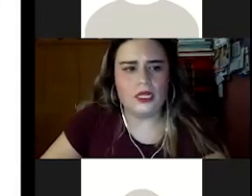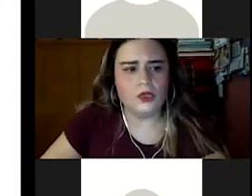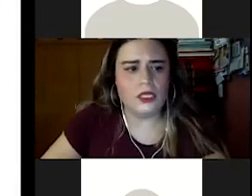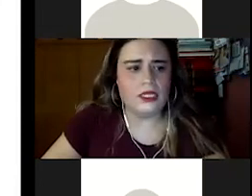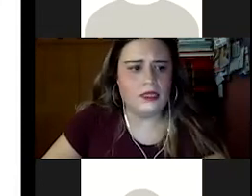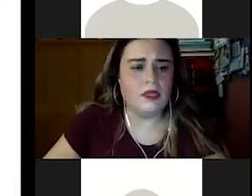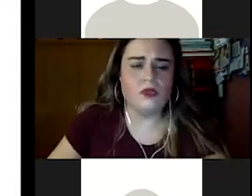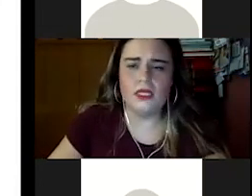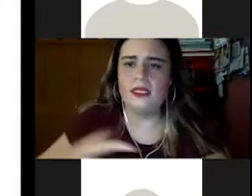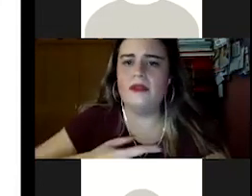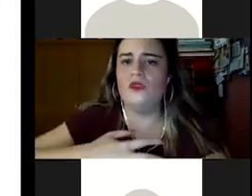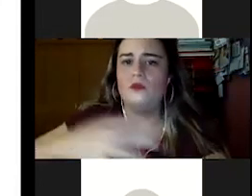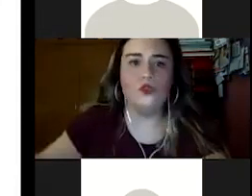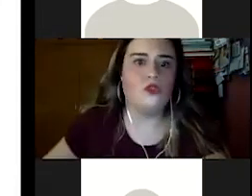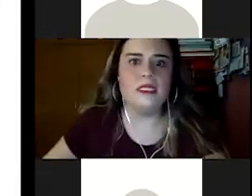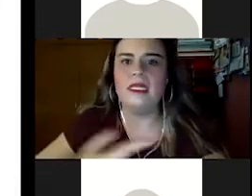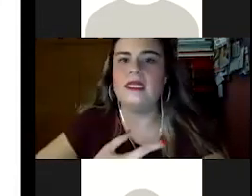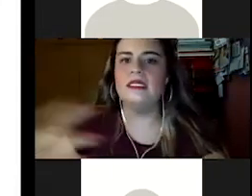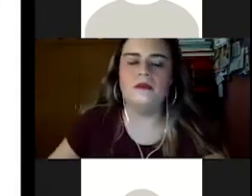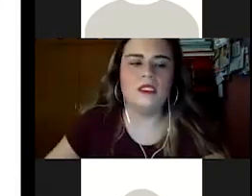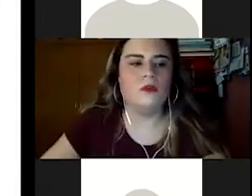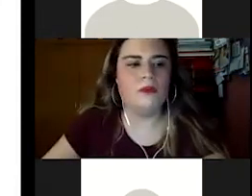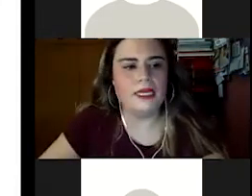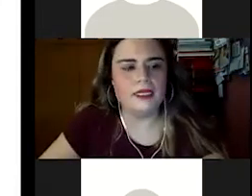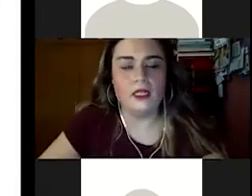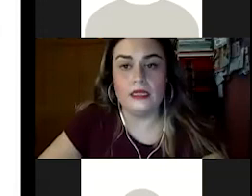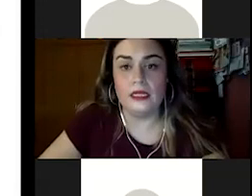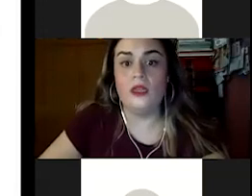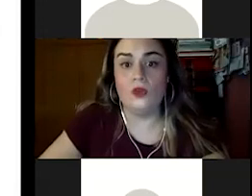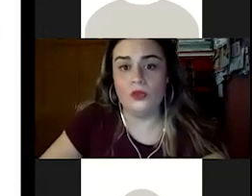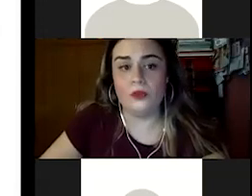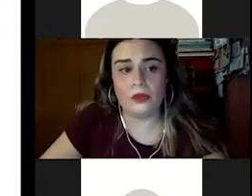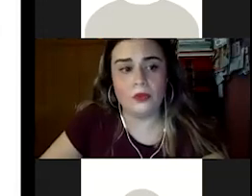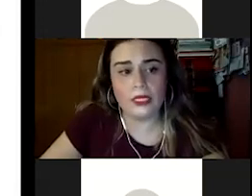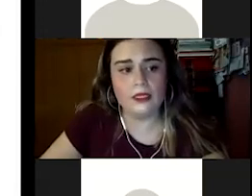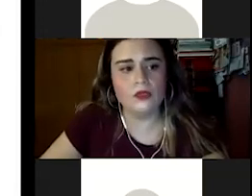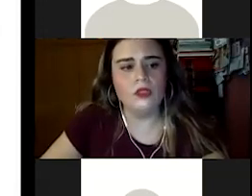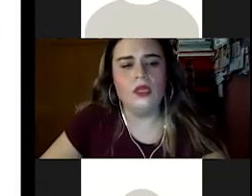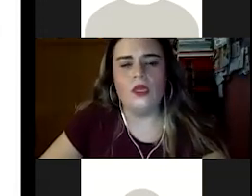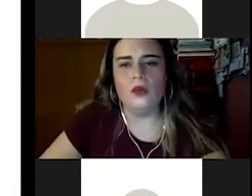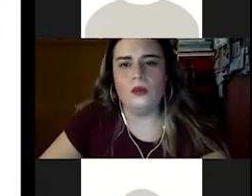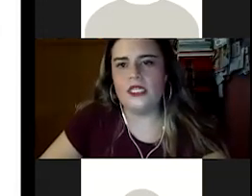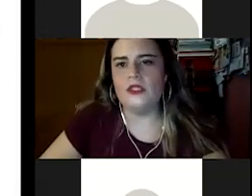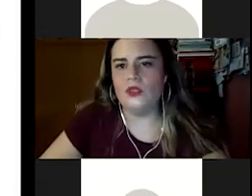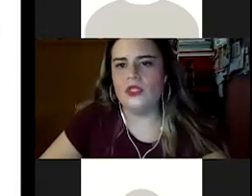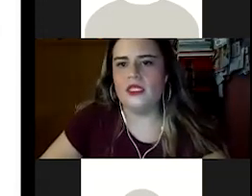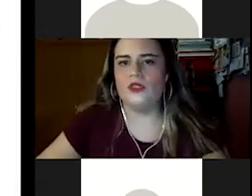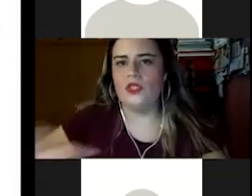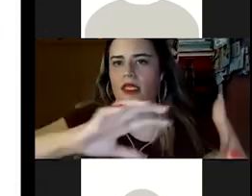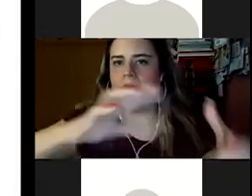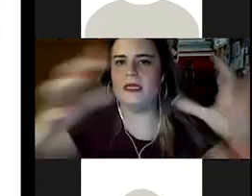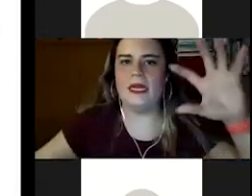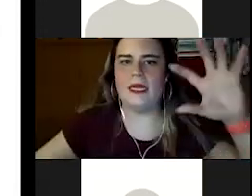de la sociedad civil que ustedes saben son mucho más grandes y más complejas y que tienen incluso poder político. Pues